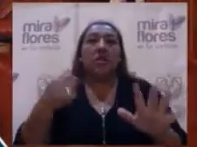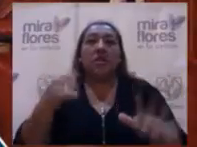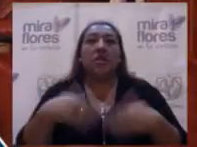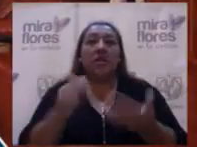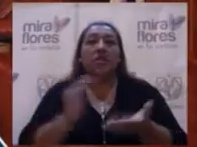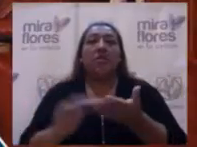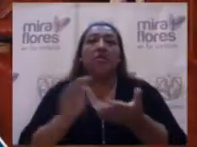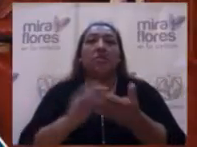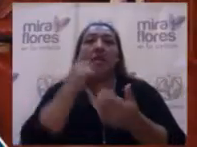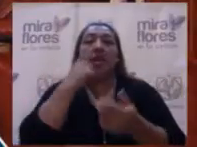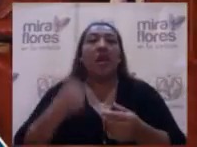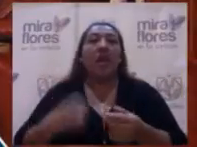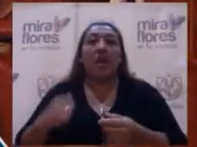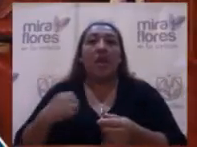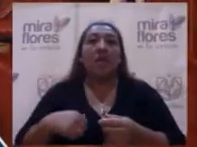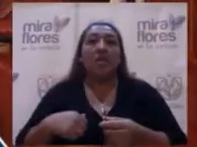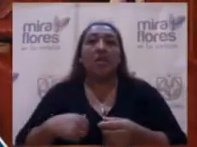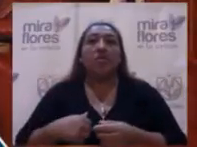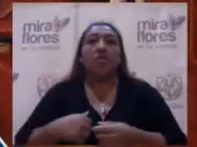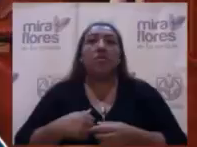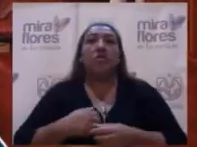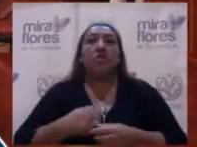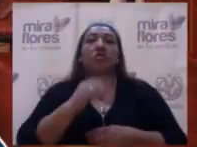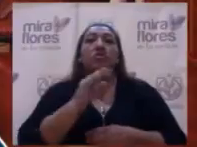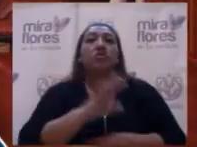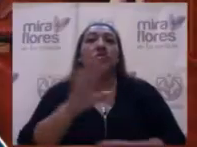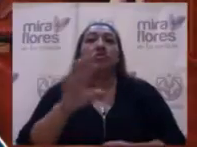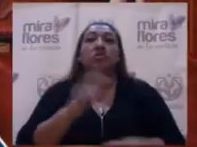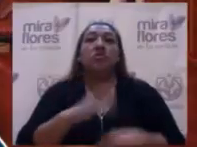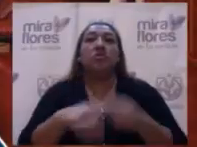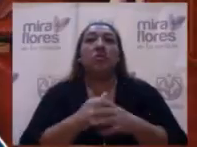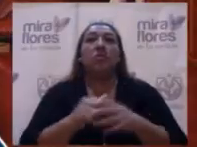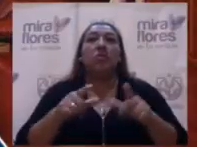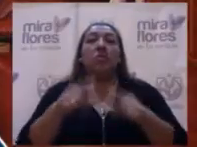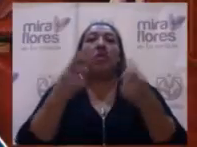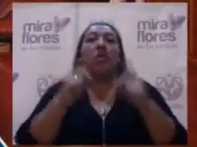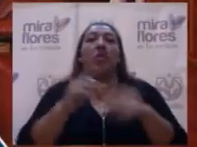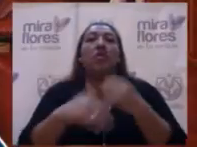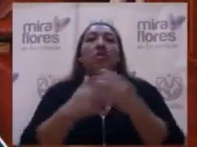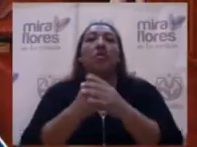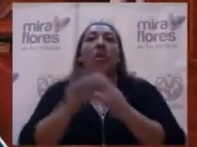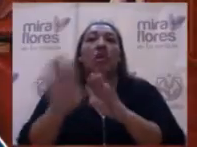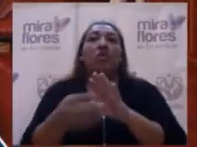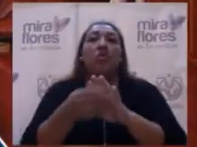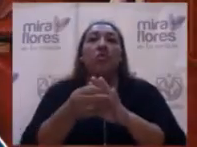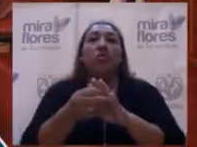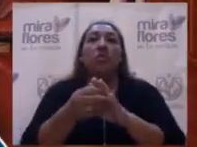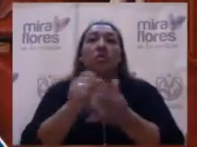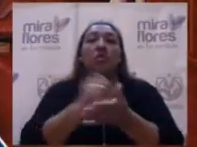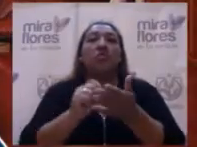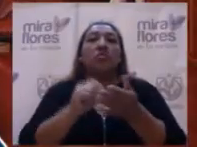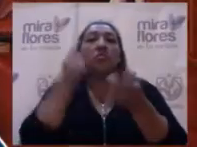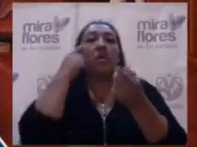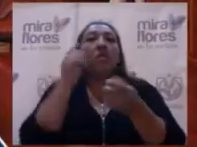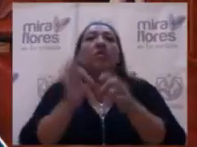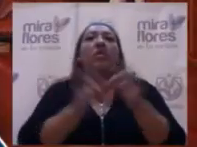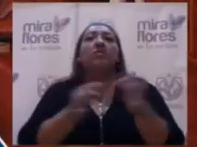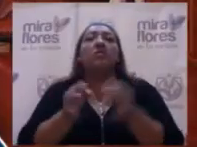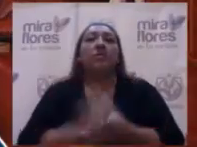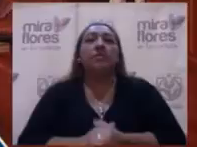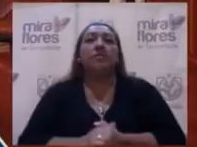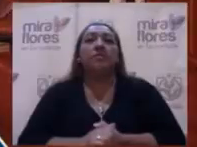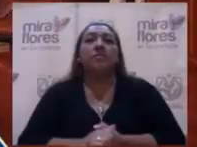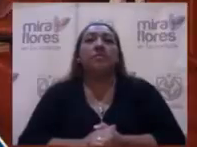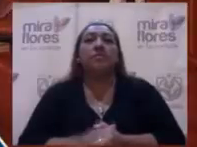autoriza al alcalde de Miraflores su suscripción de conformidad con la documentación adjunta y las consideraciones expuestas,